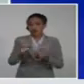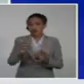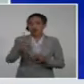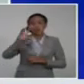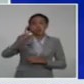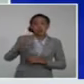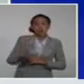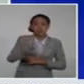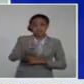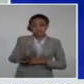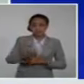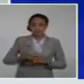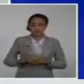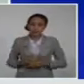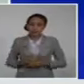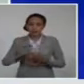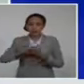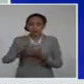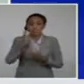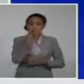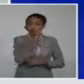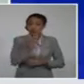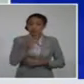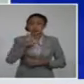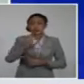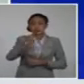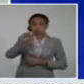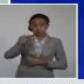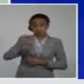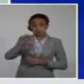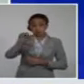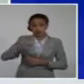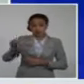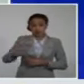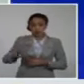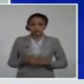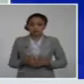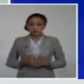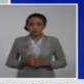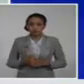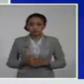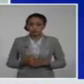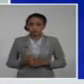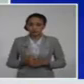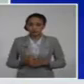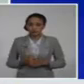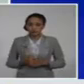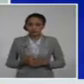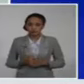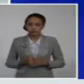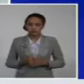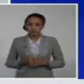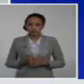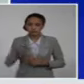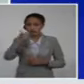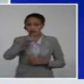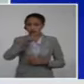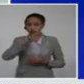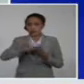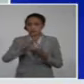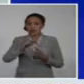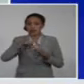6, Martí con 5, Pedro Betancur con 3, Jovellanos con 2 y Calimete confirma un